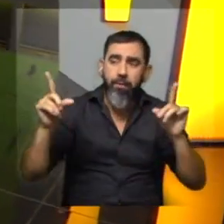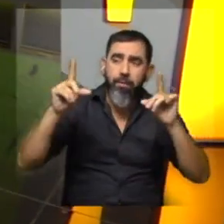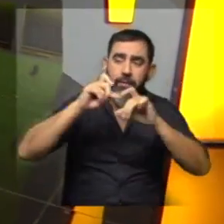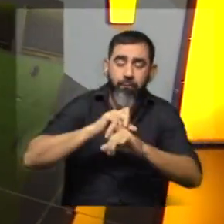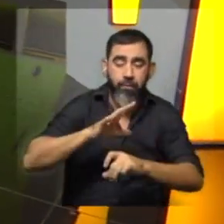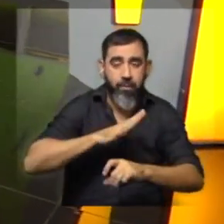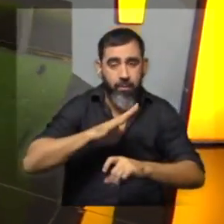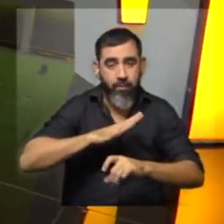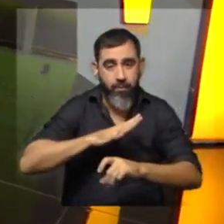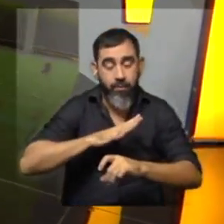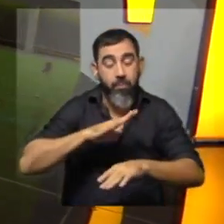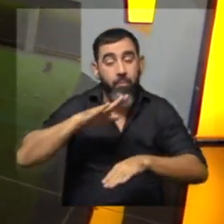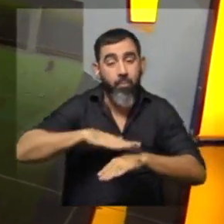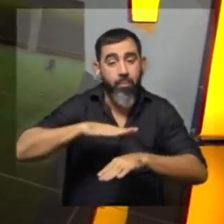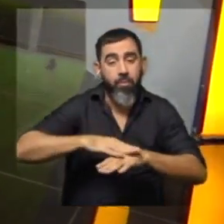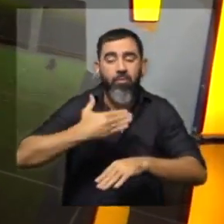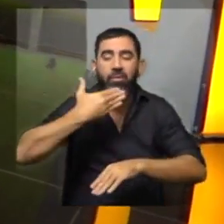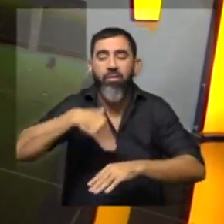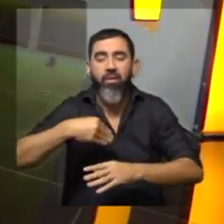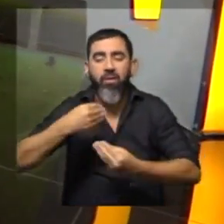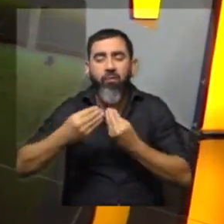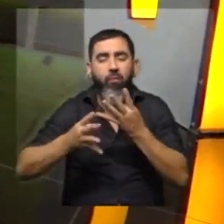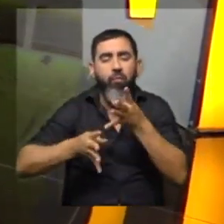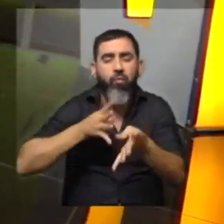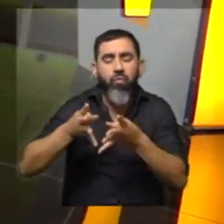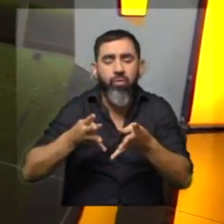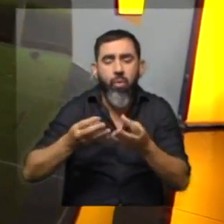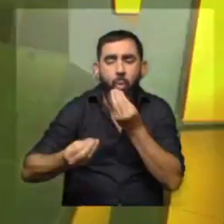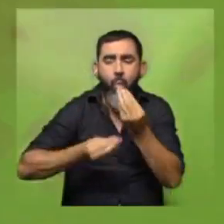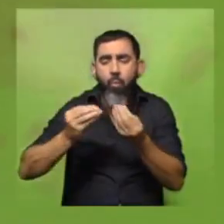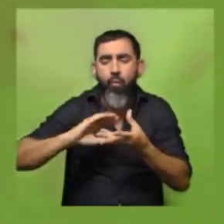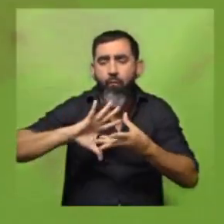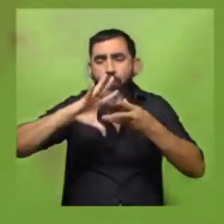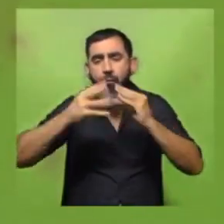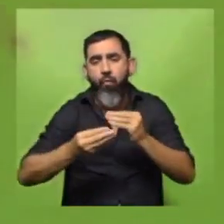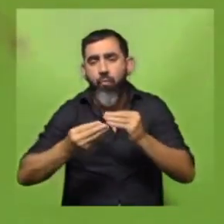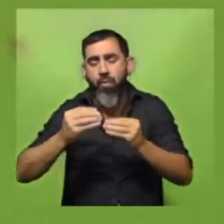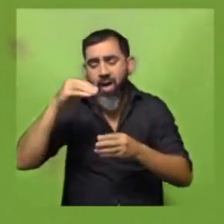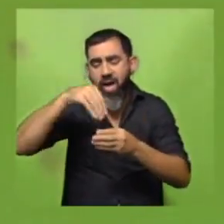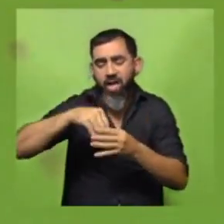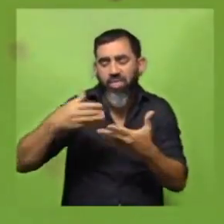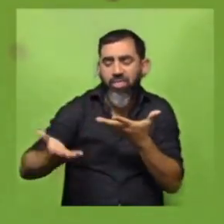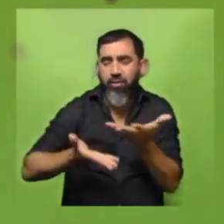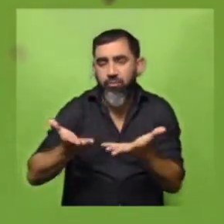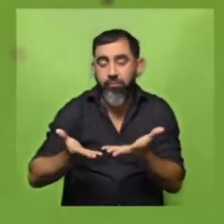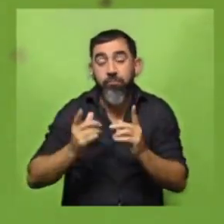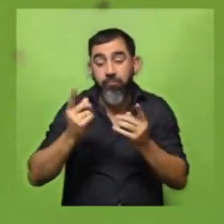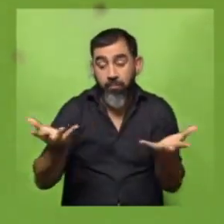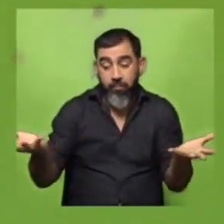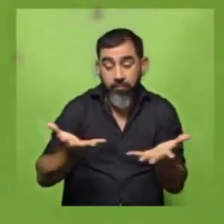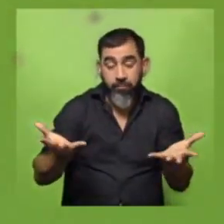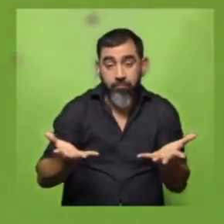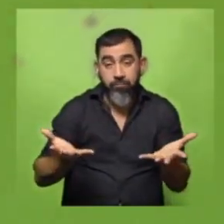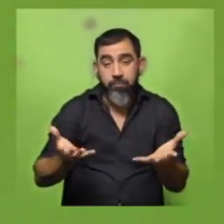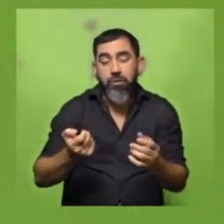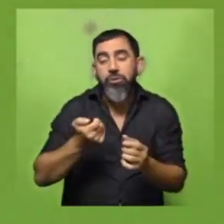dando a la hora de tratar de entender su funcionamiento, de comprender los mecanismos, lo que sucede allí dentro. Incluso al día de hoy podemos decir